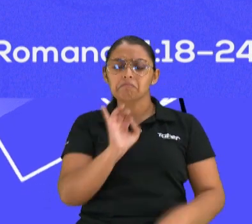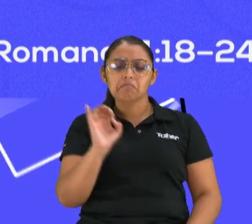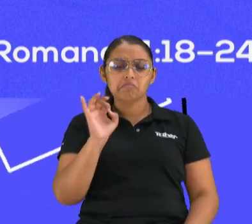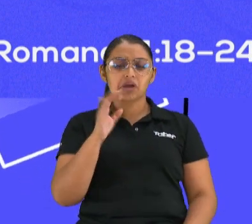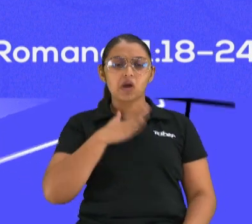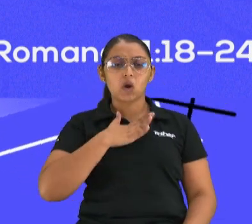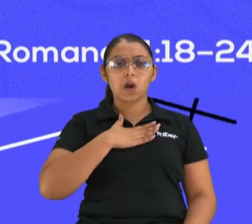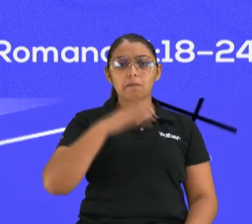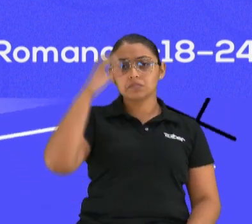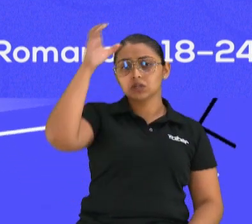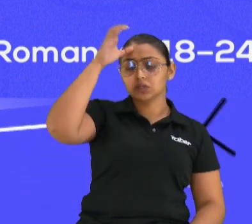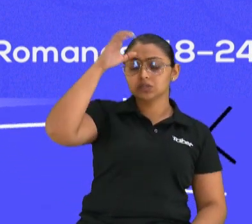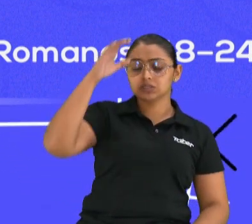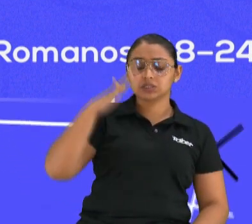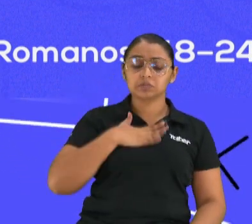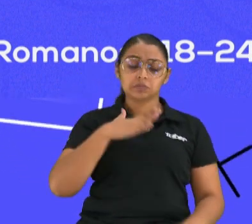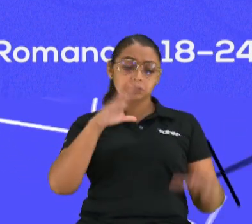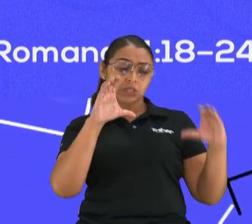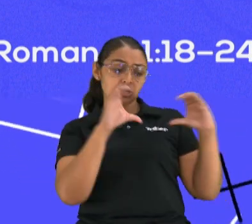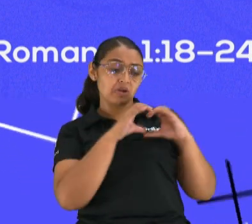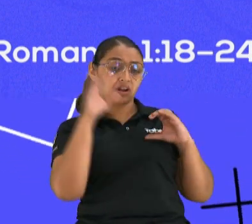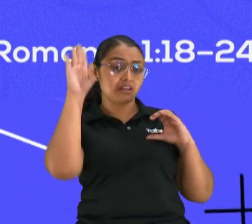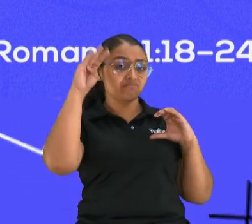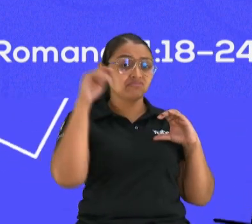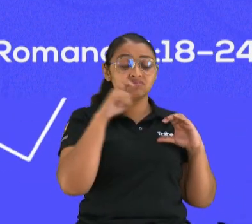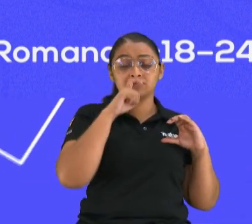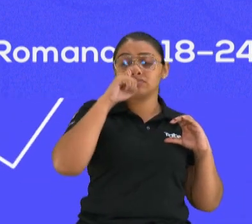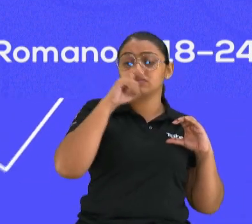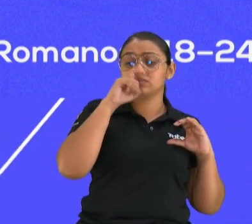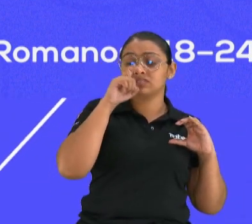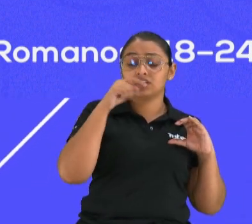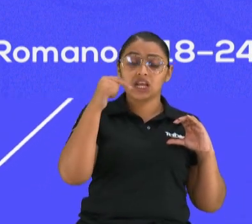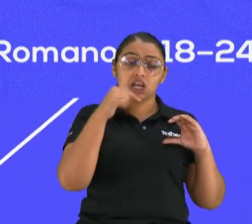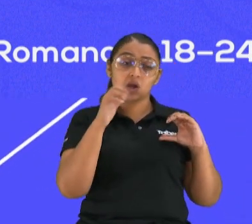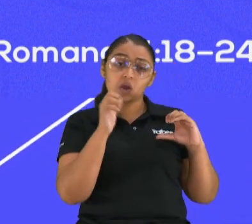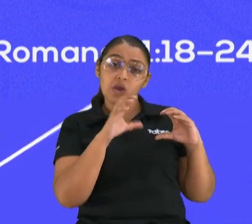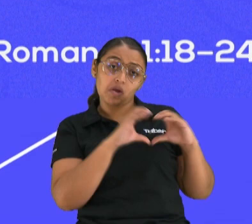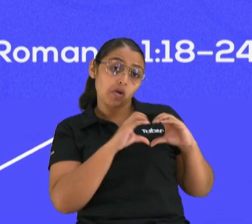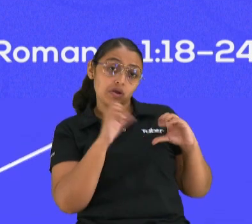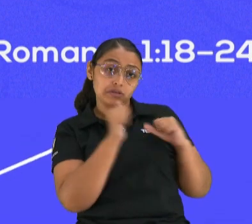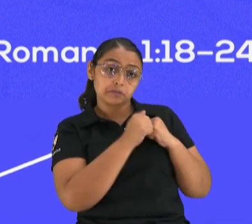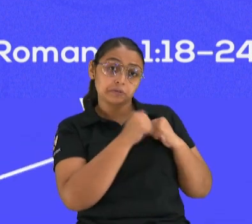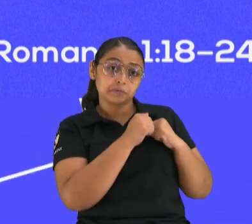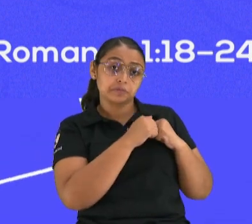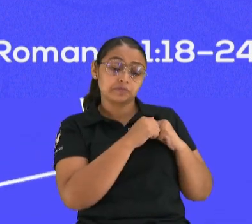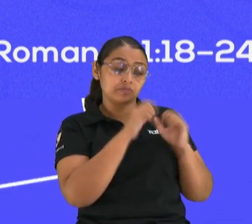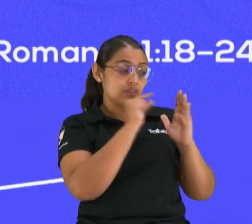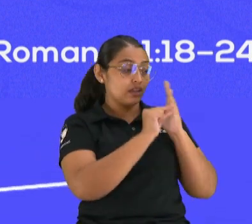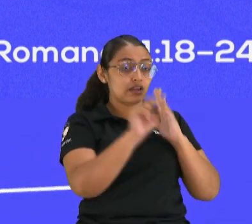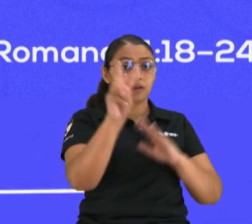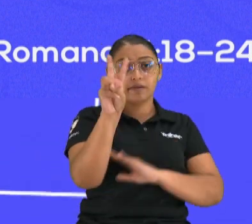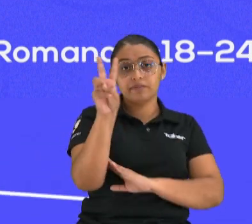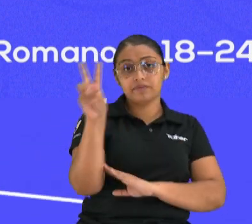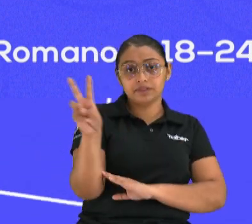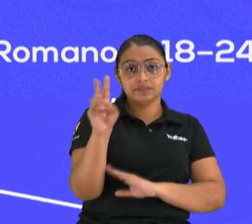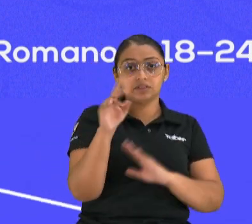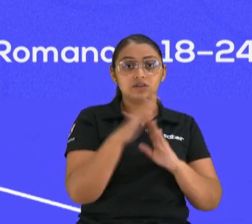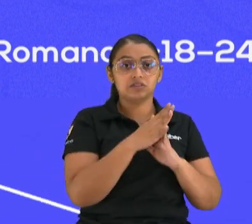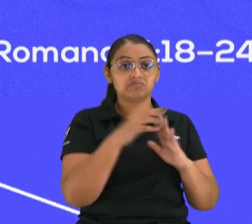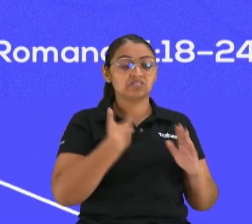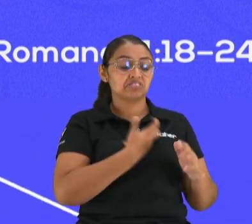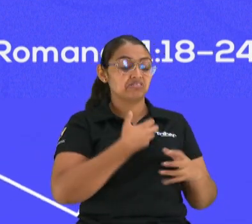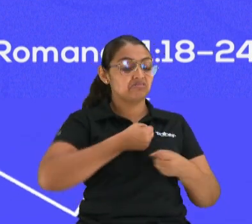y en su necio corazón o ese necio corazón fue entenebrecido 22 profesando ser sabios